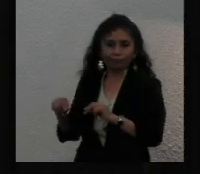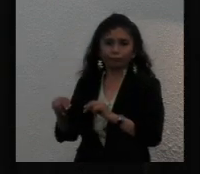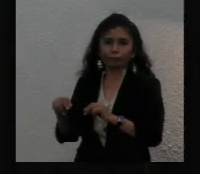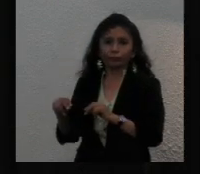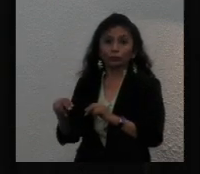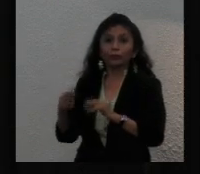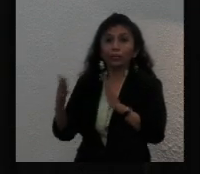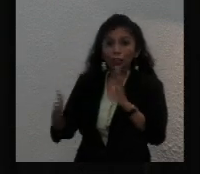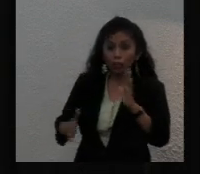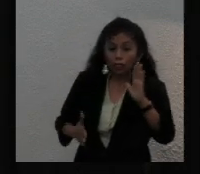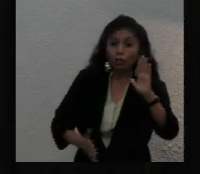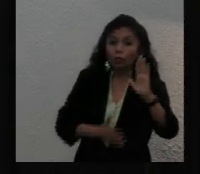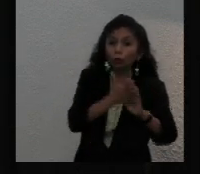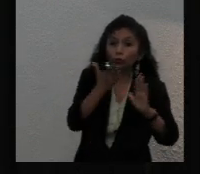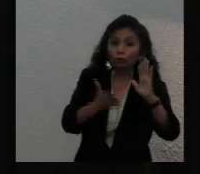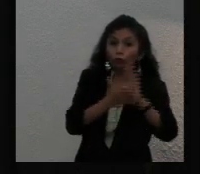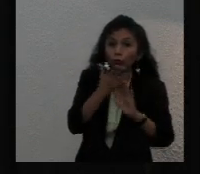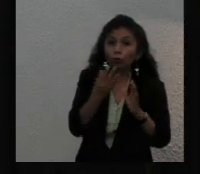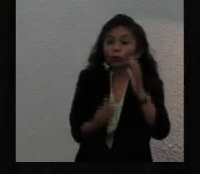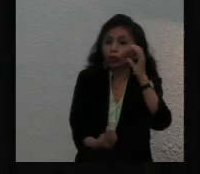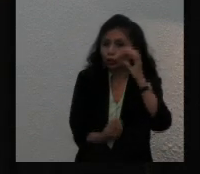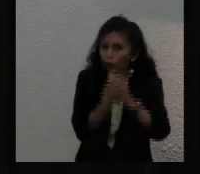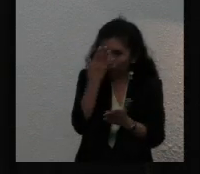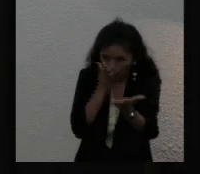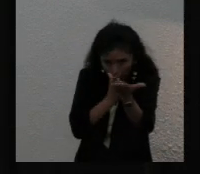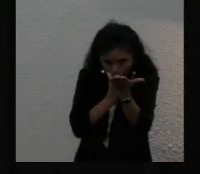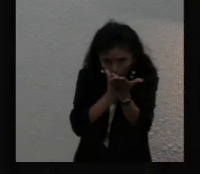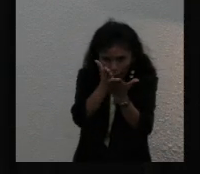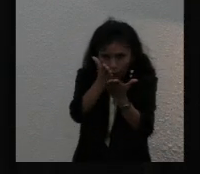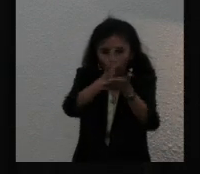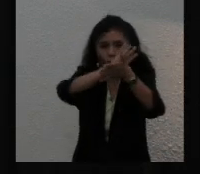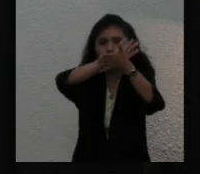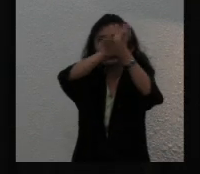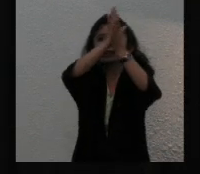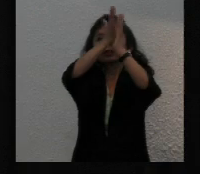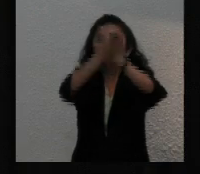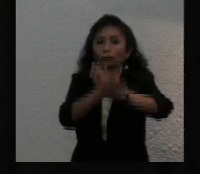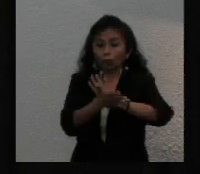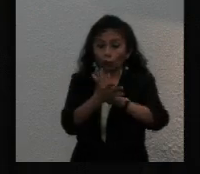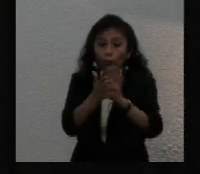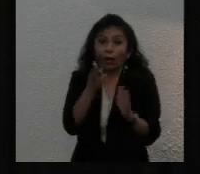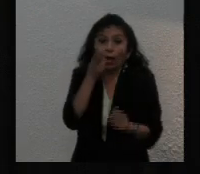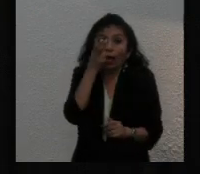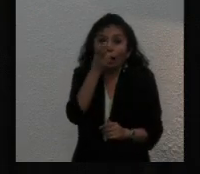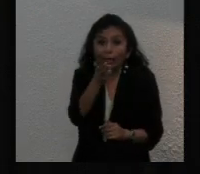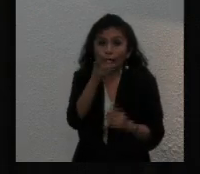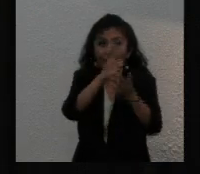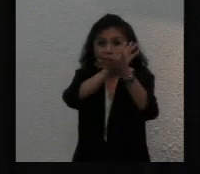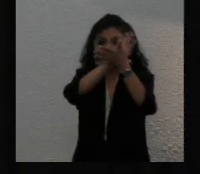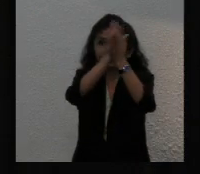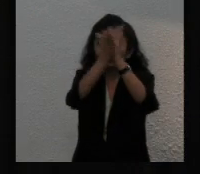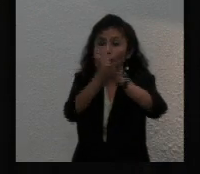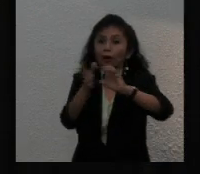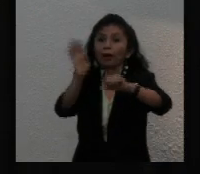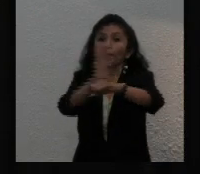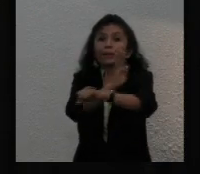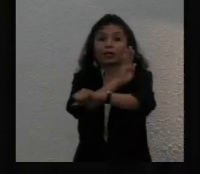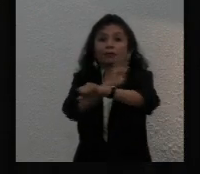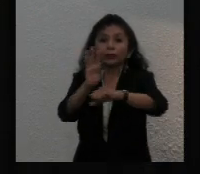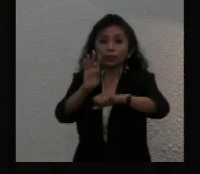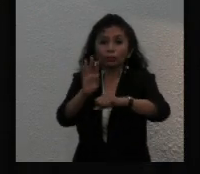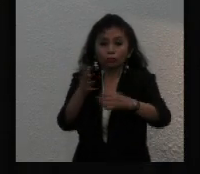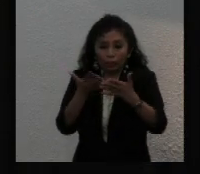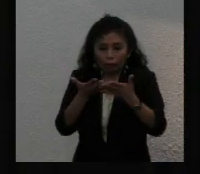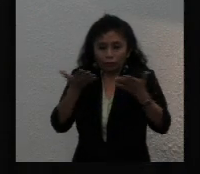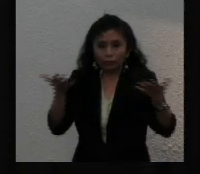y constructores del nuevo camino de la transformación. Una transformación para beneficio de nuestro